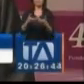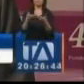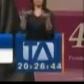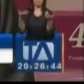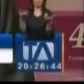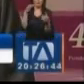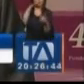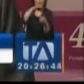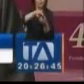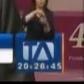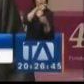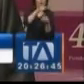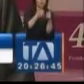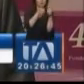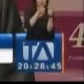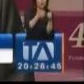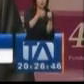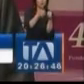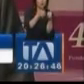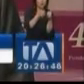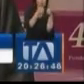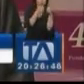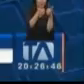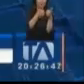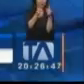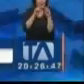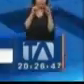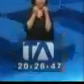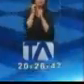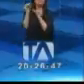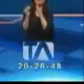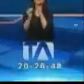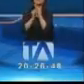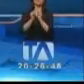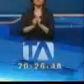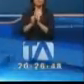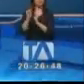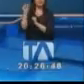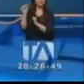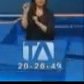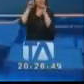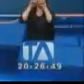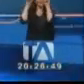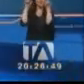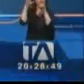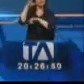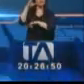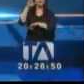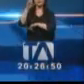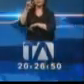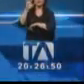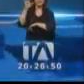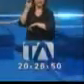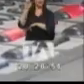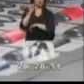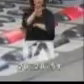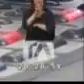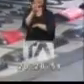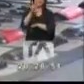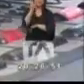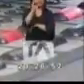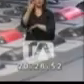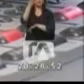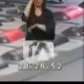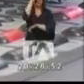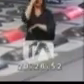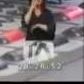los votantes, entre los candidatos de la oposición. Además, según Cedatos, hasta la fecha hay un 35% de indecisión. A partir